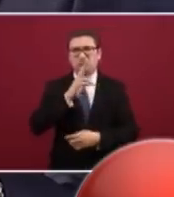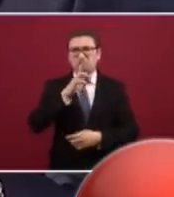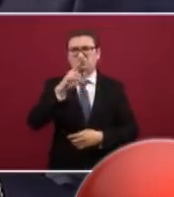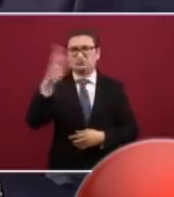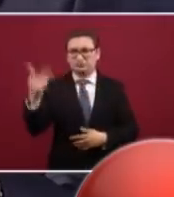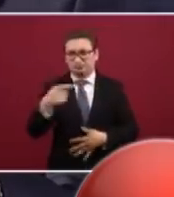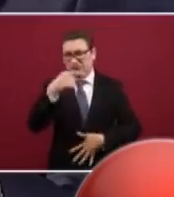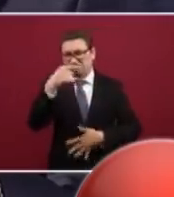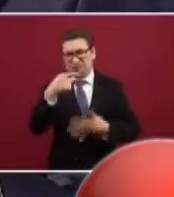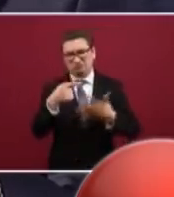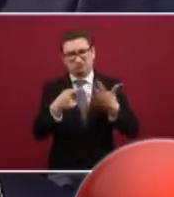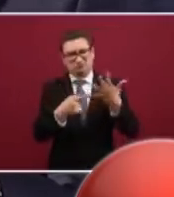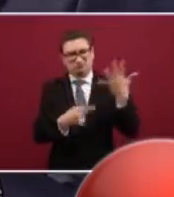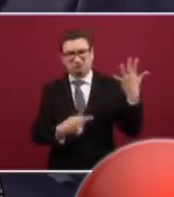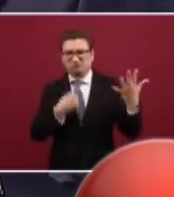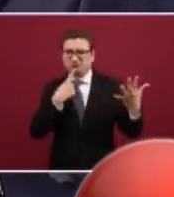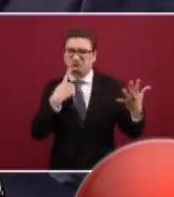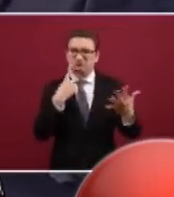demandas